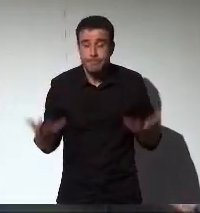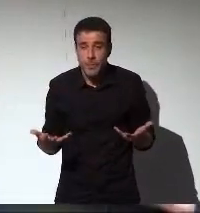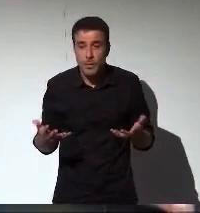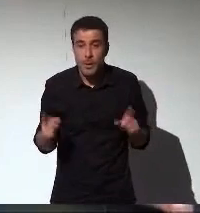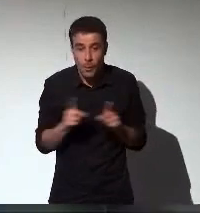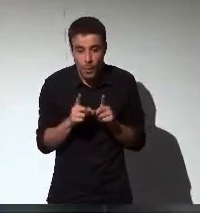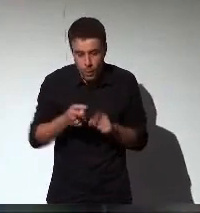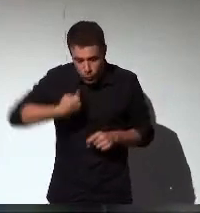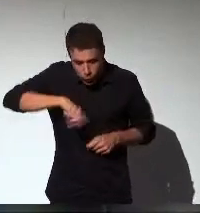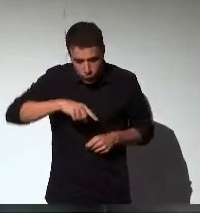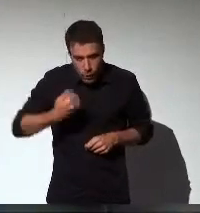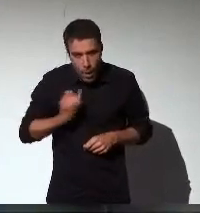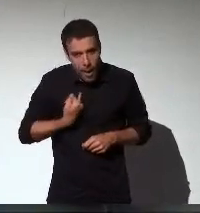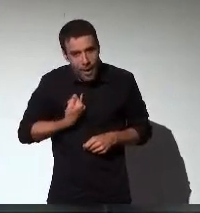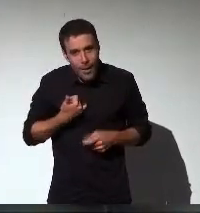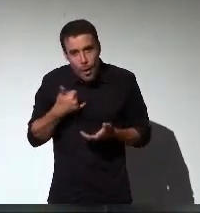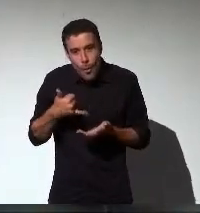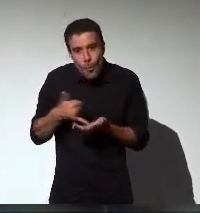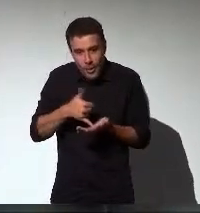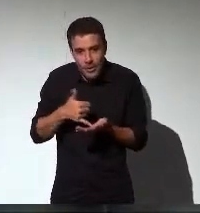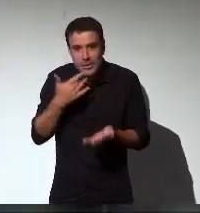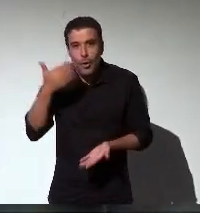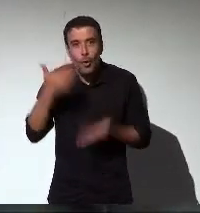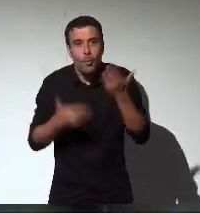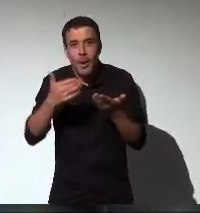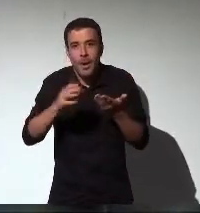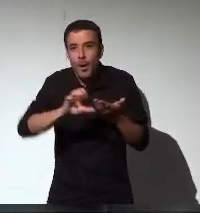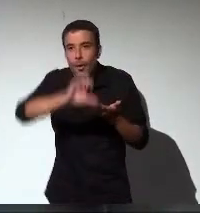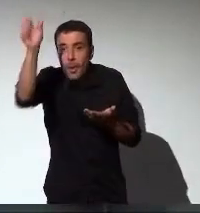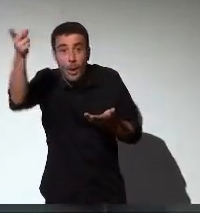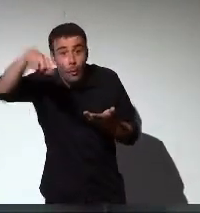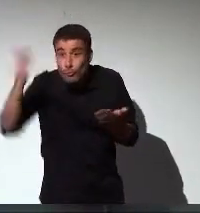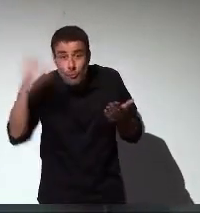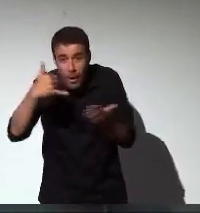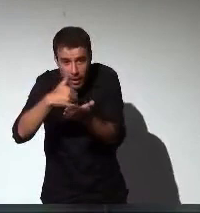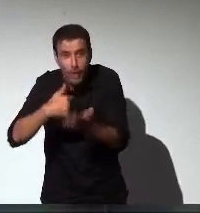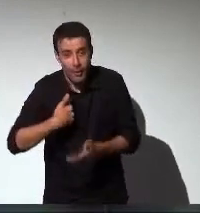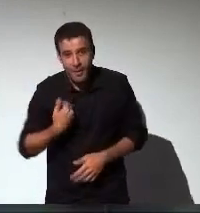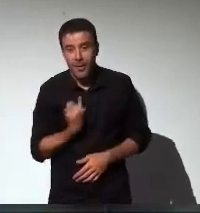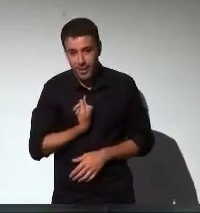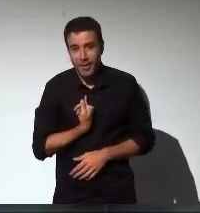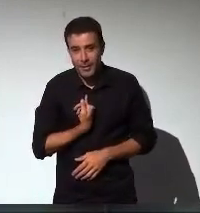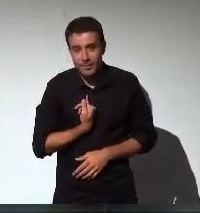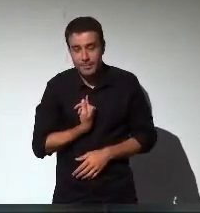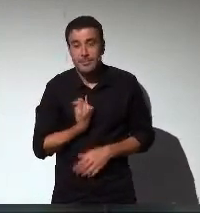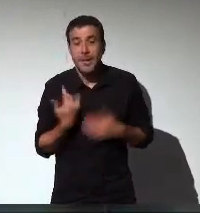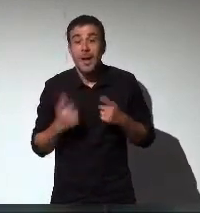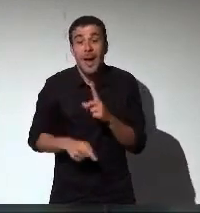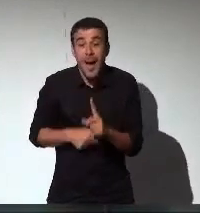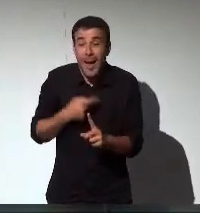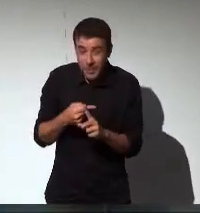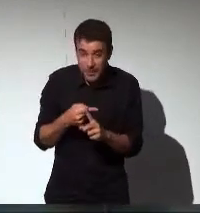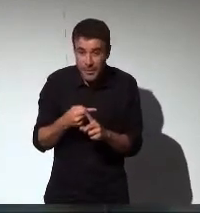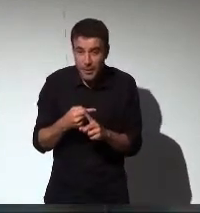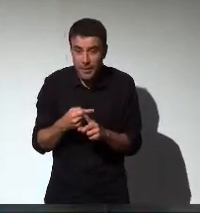unas vulnerabilidades que no tiene el territorio continental. Y además, somos refugio de